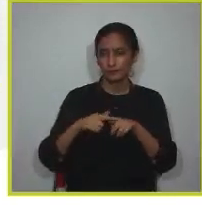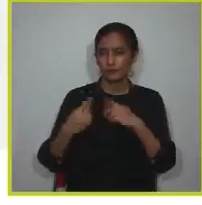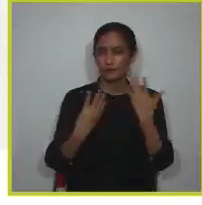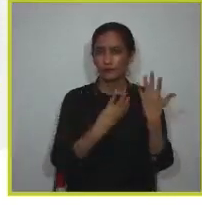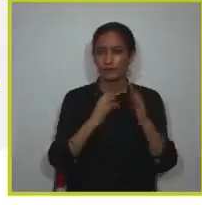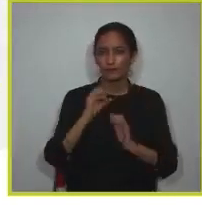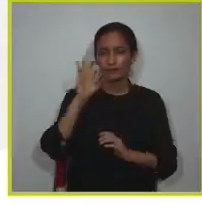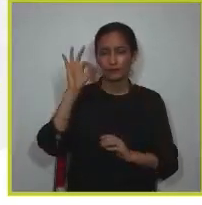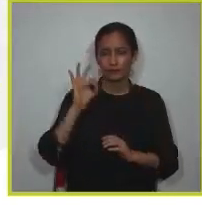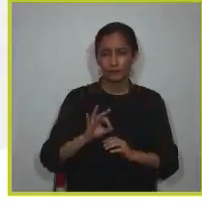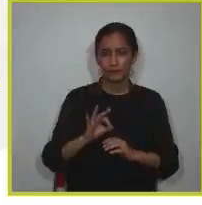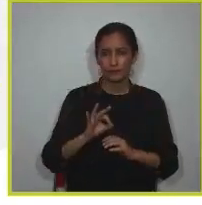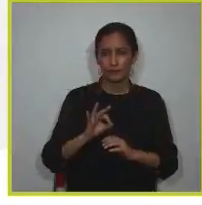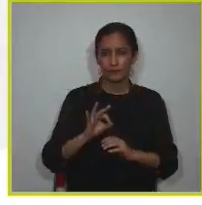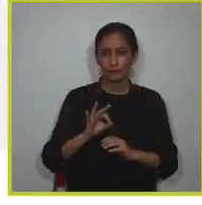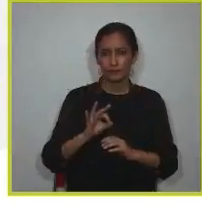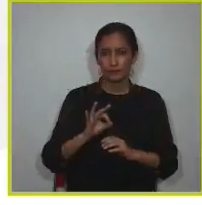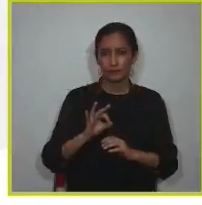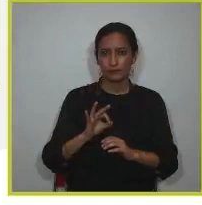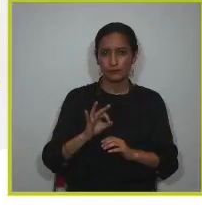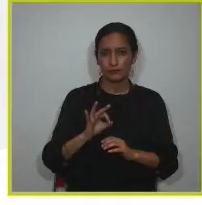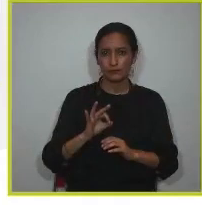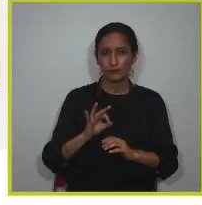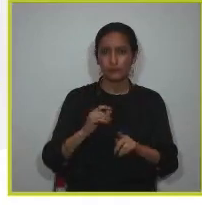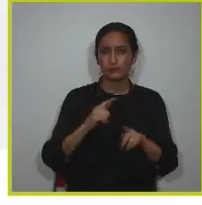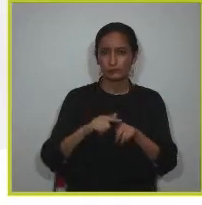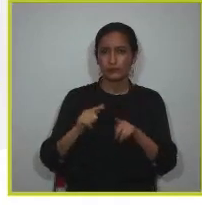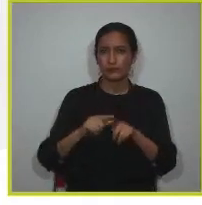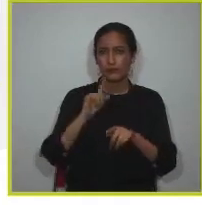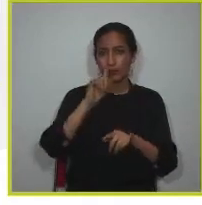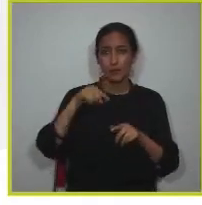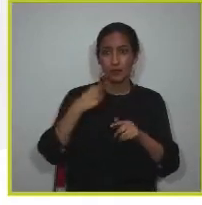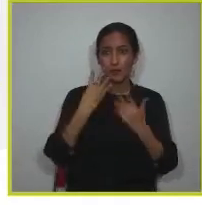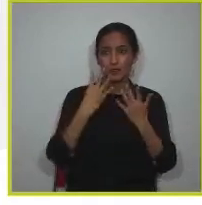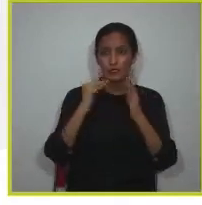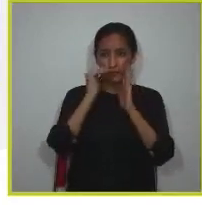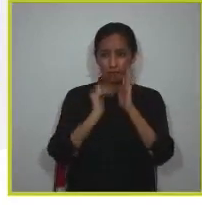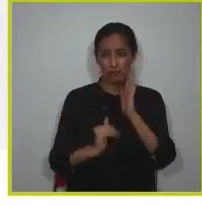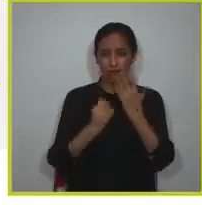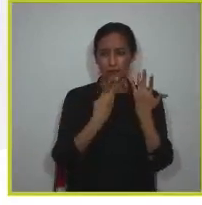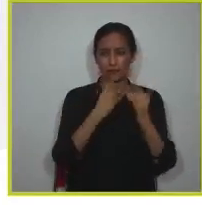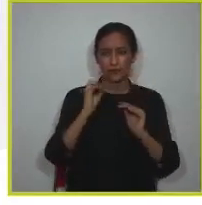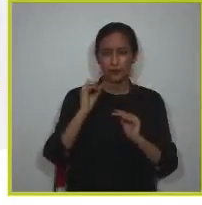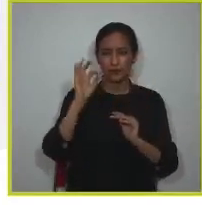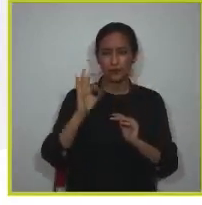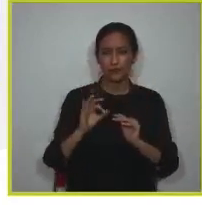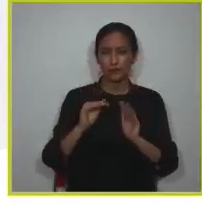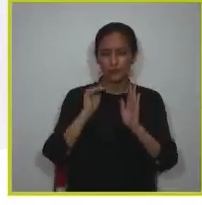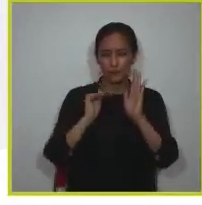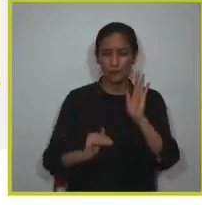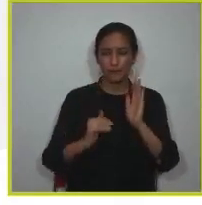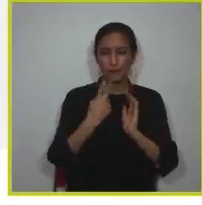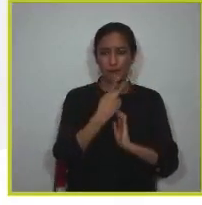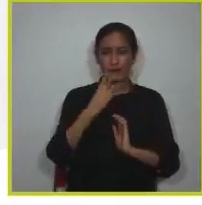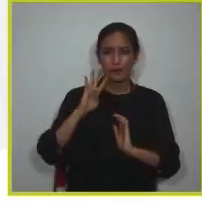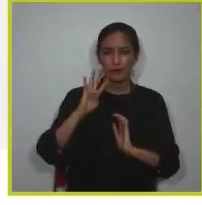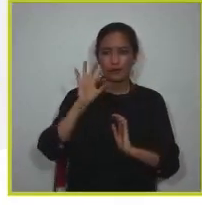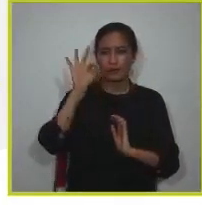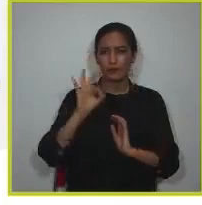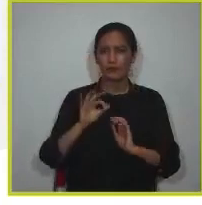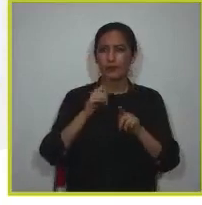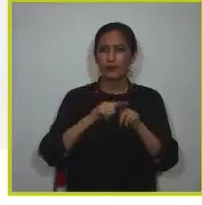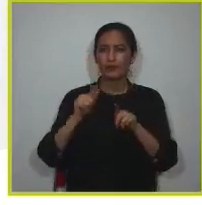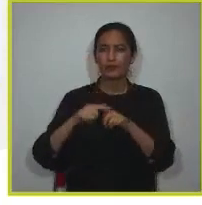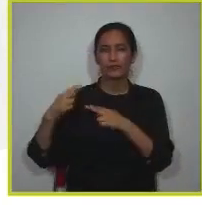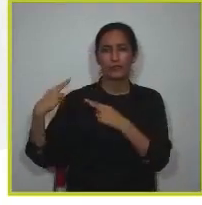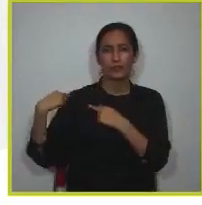el 90% de de los 1900 no solamente el veinticuatro por ciento cuentan con el paquete completo de